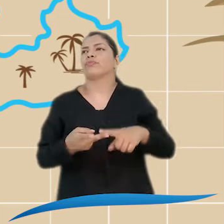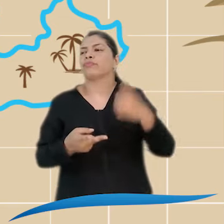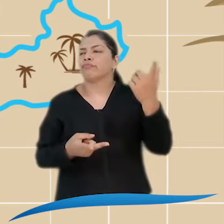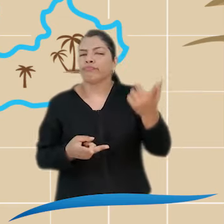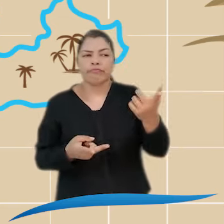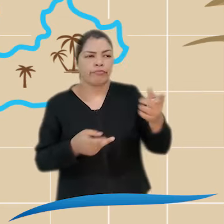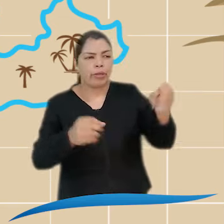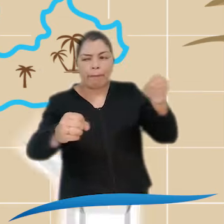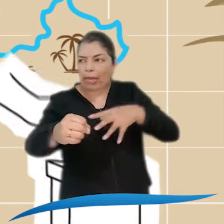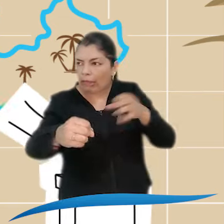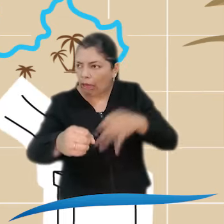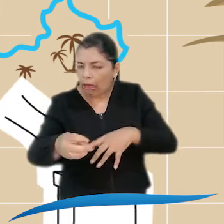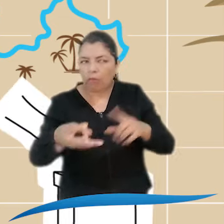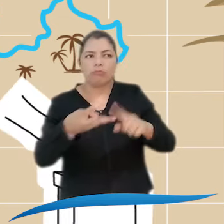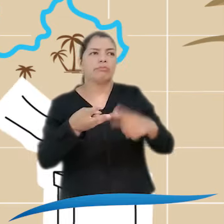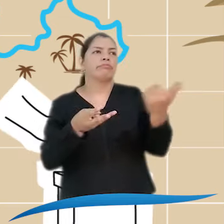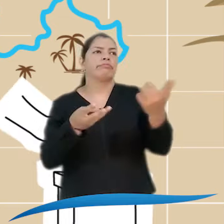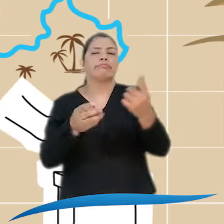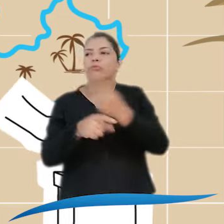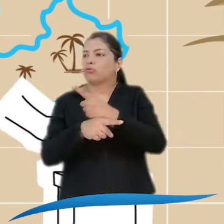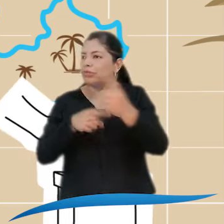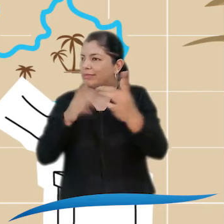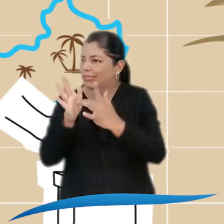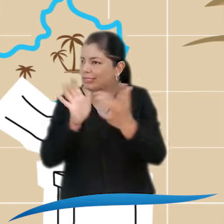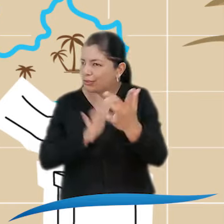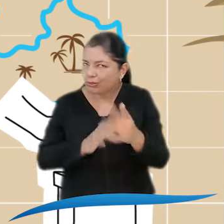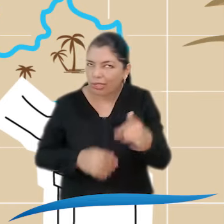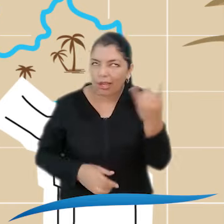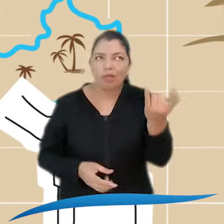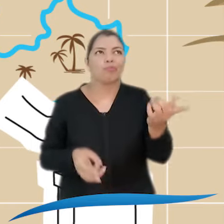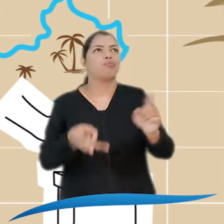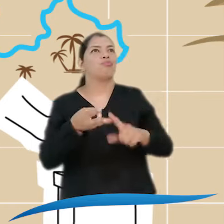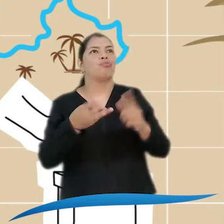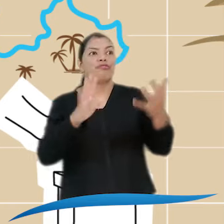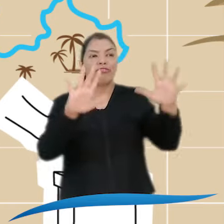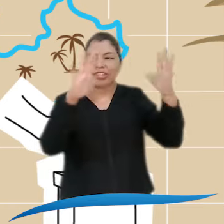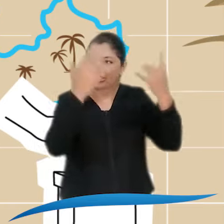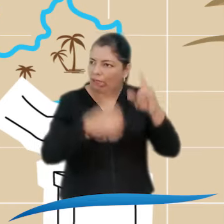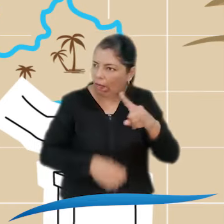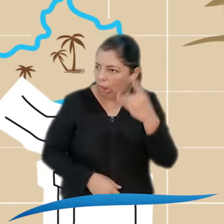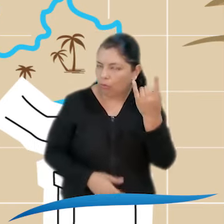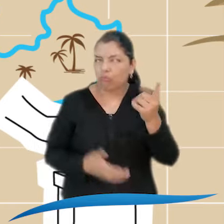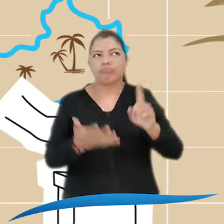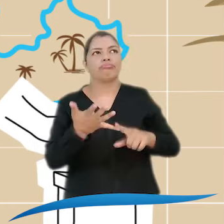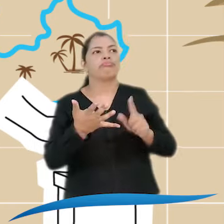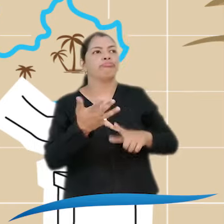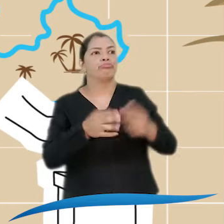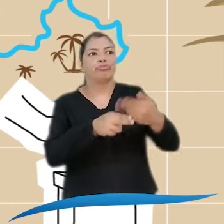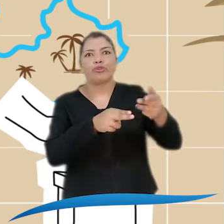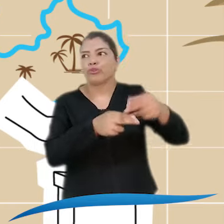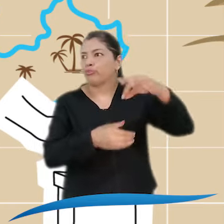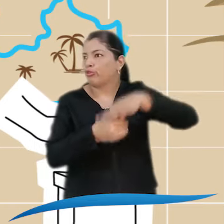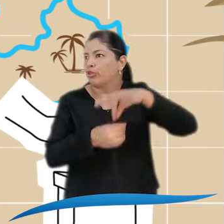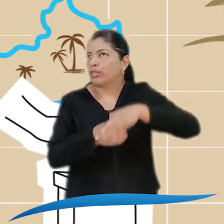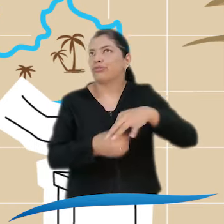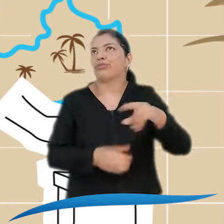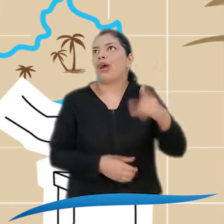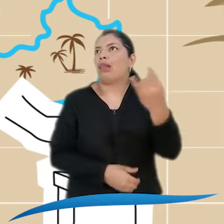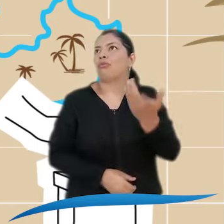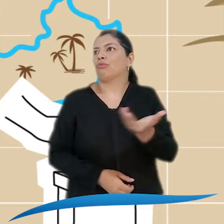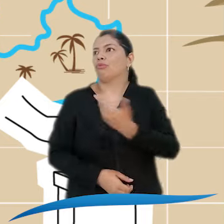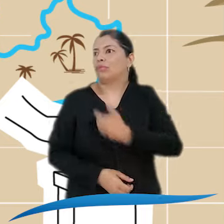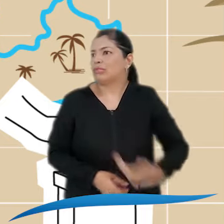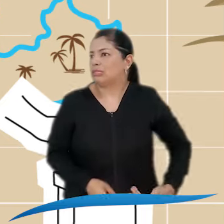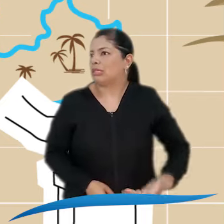fiestas patronales y las jornadas electorales de alcaldes, concejales, gobernadores, diputados, congresistas y